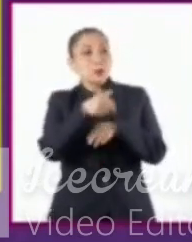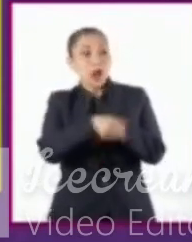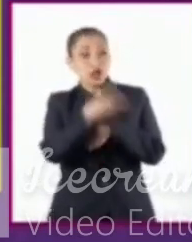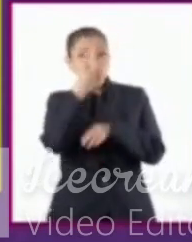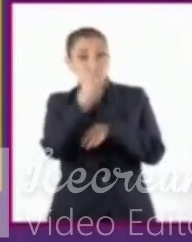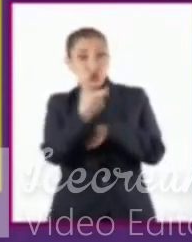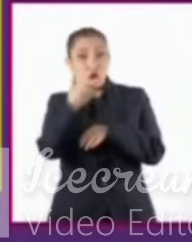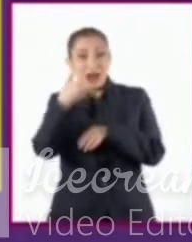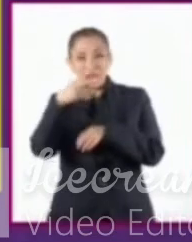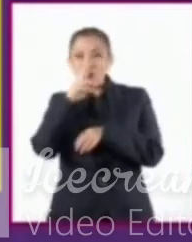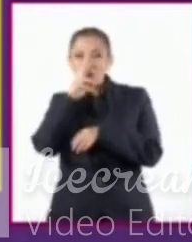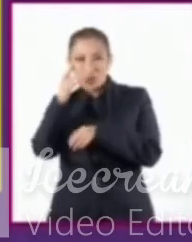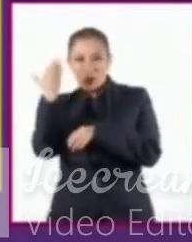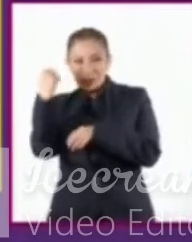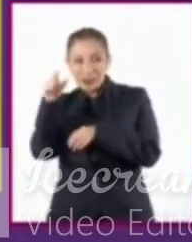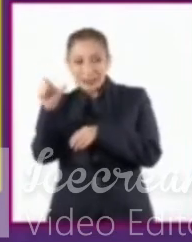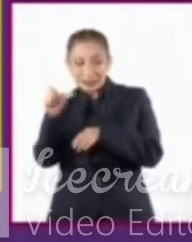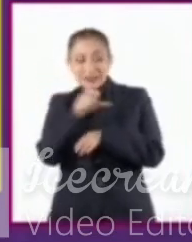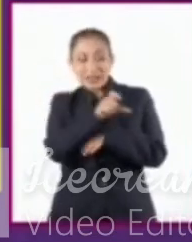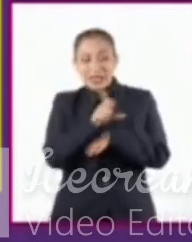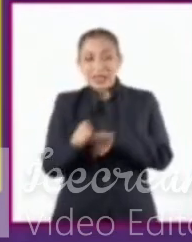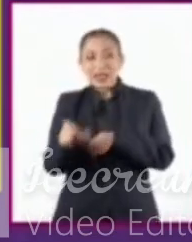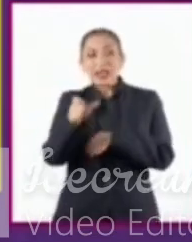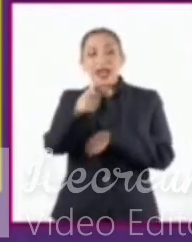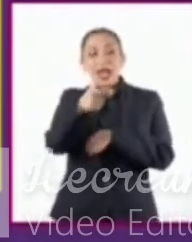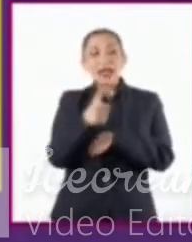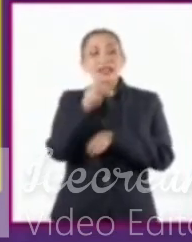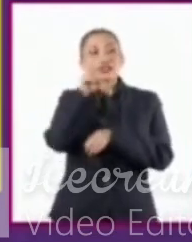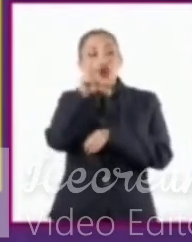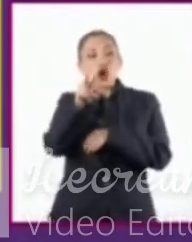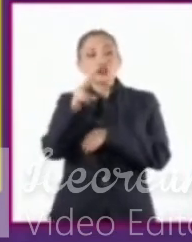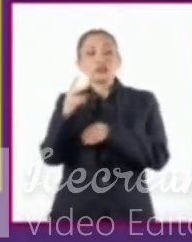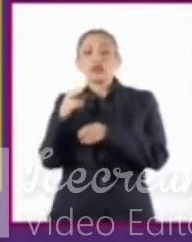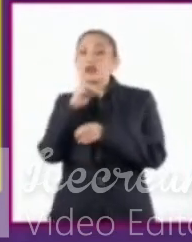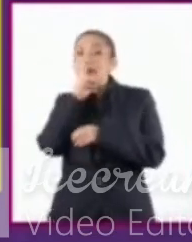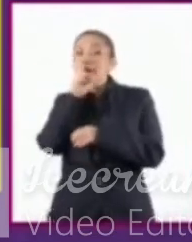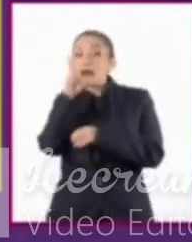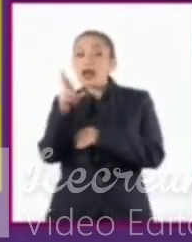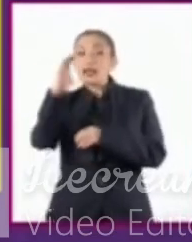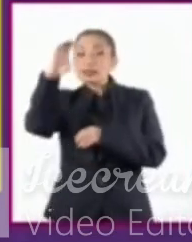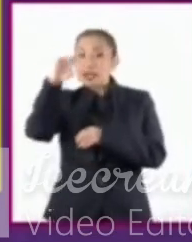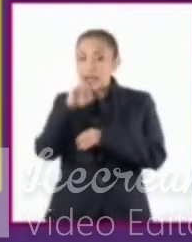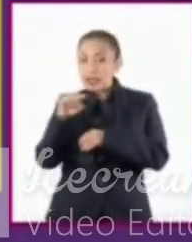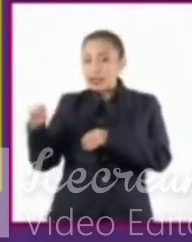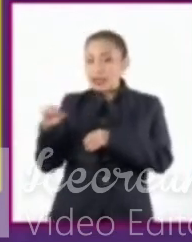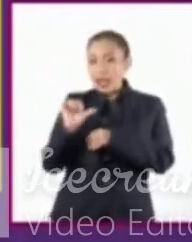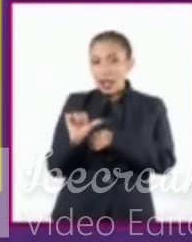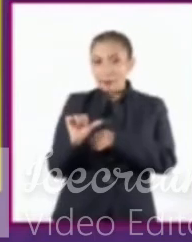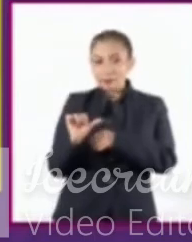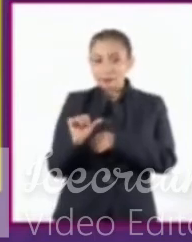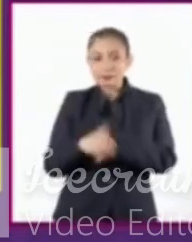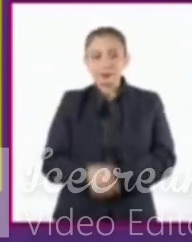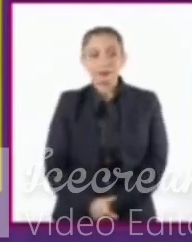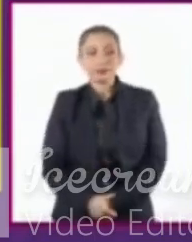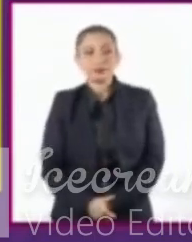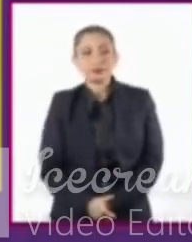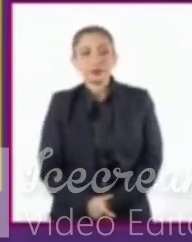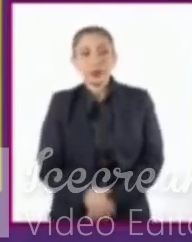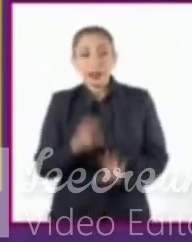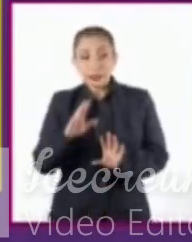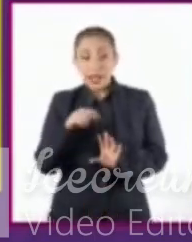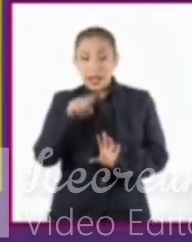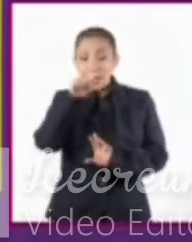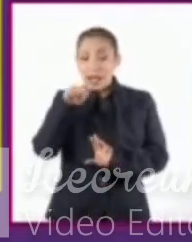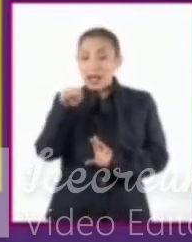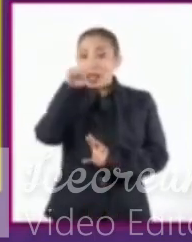segundo grado, nos quedaría como x al cuadrado es igual a c entre a. Al sacar la